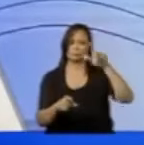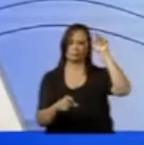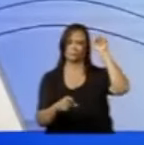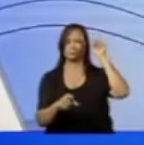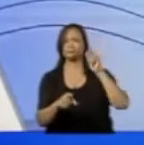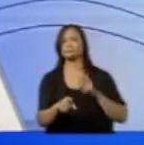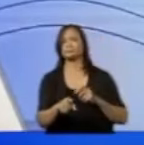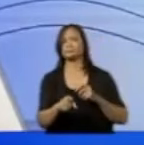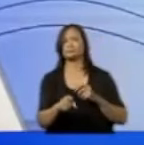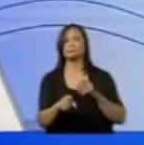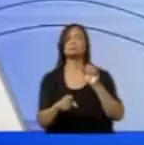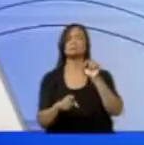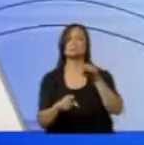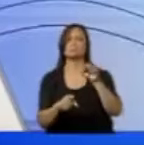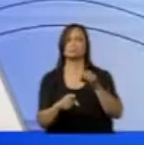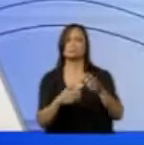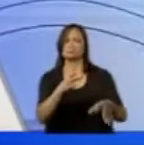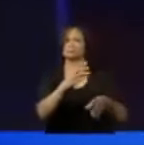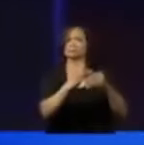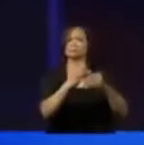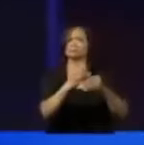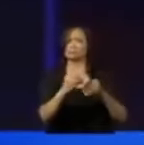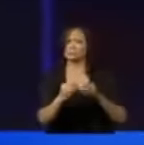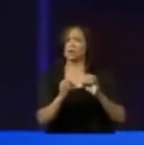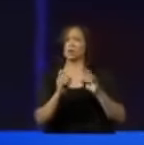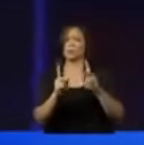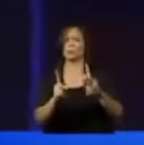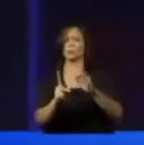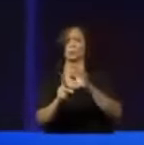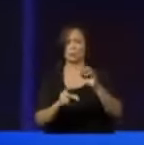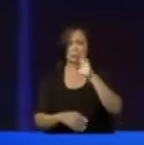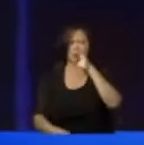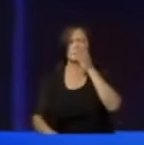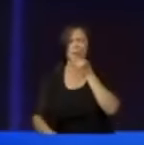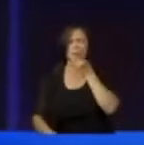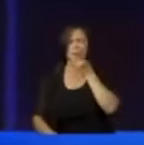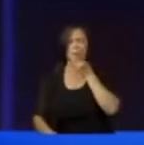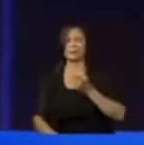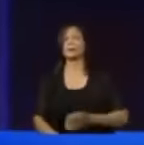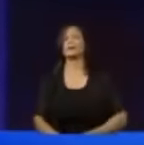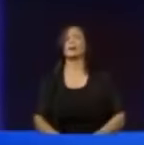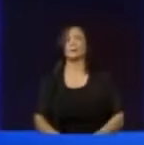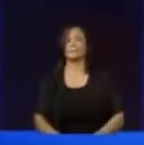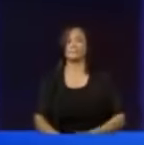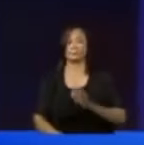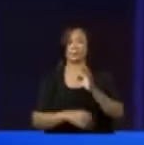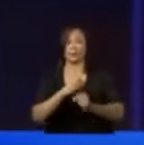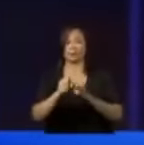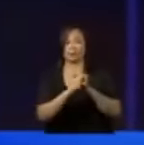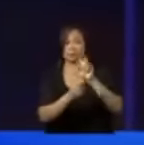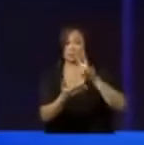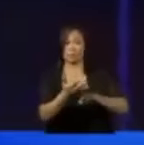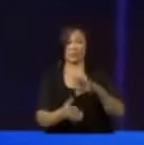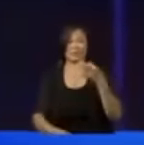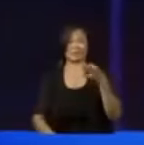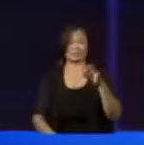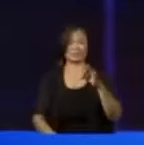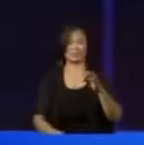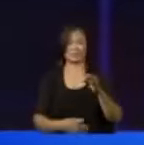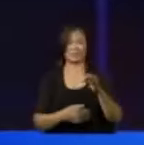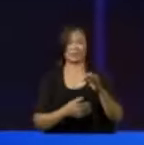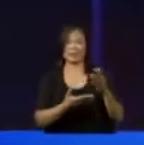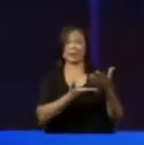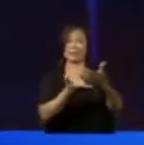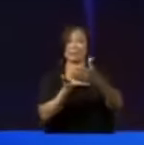Abinader. Quiero abundar sobre las oportunidades en la República Dominicana. En el año 2019, el ingreso